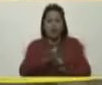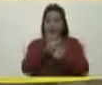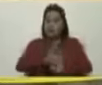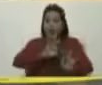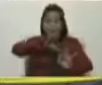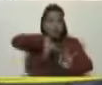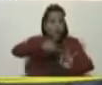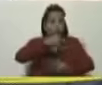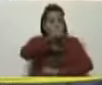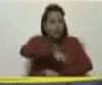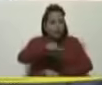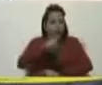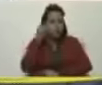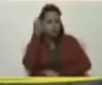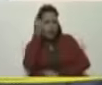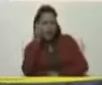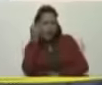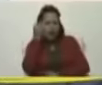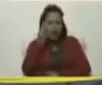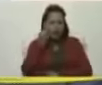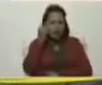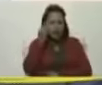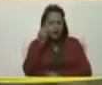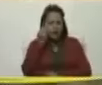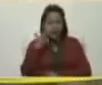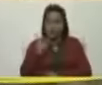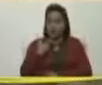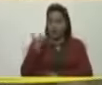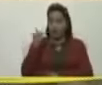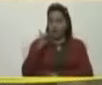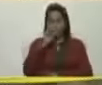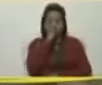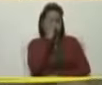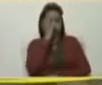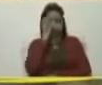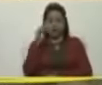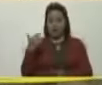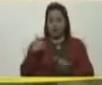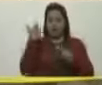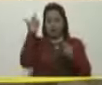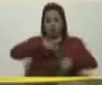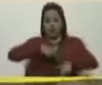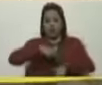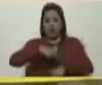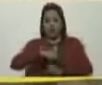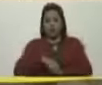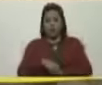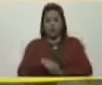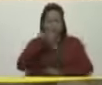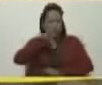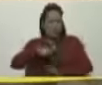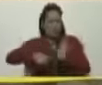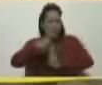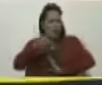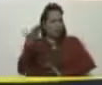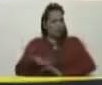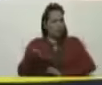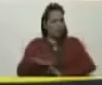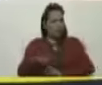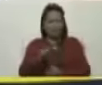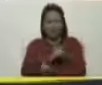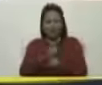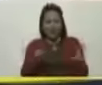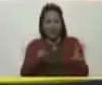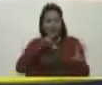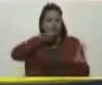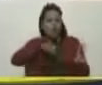pretender, por mucho ego que tenga, que es el principio y el final de la